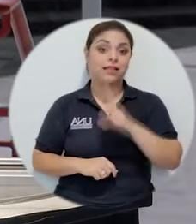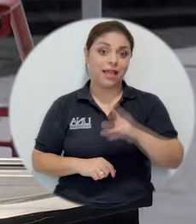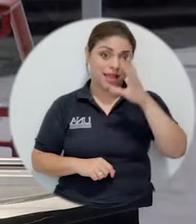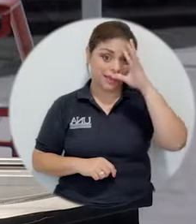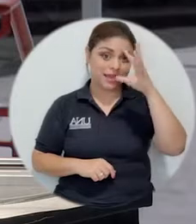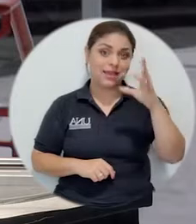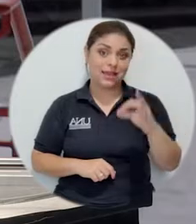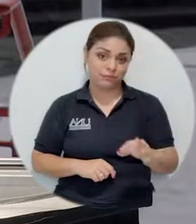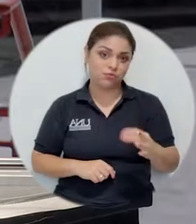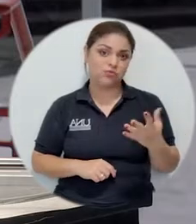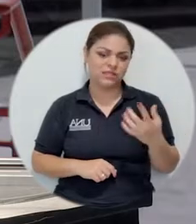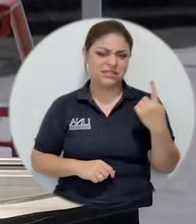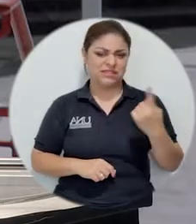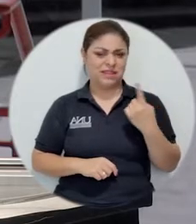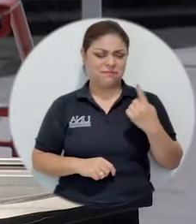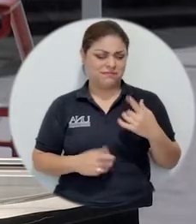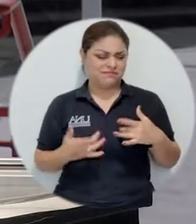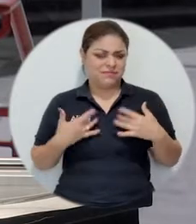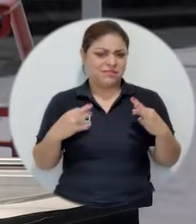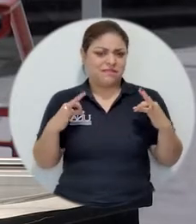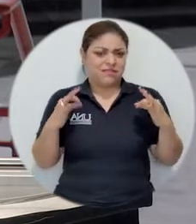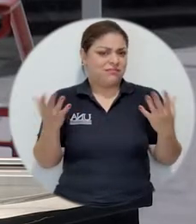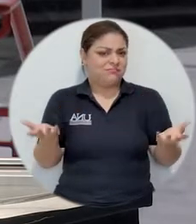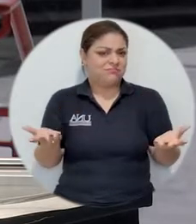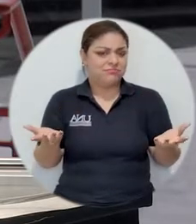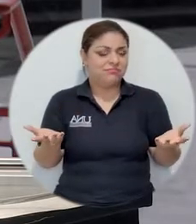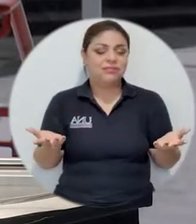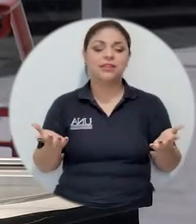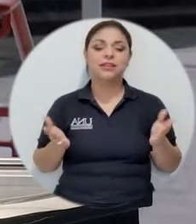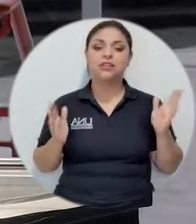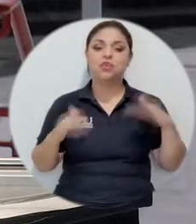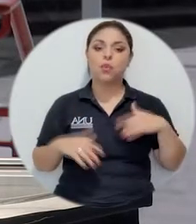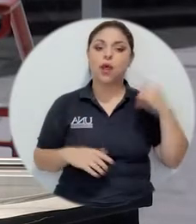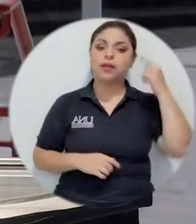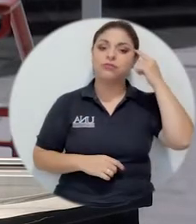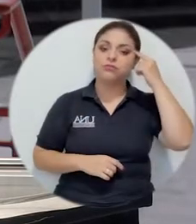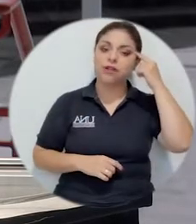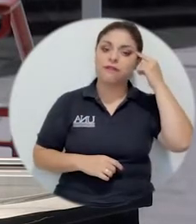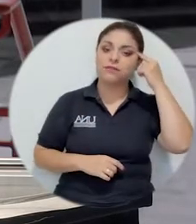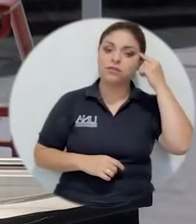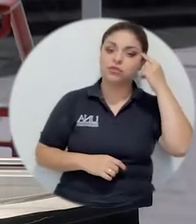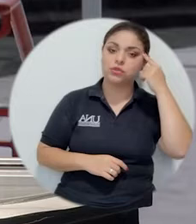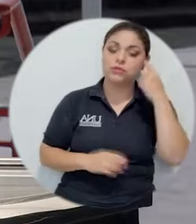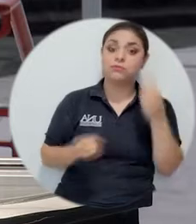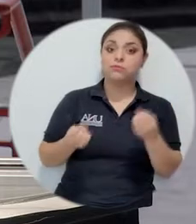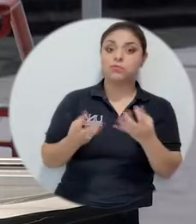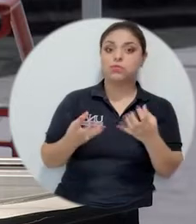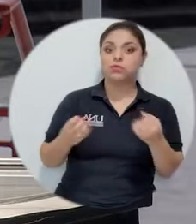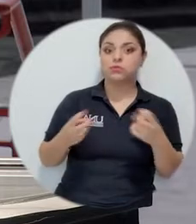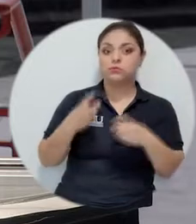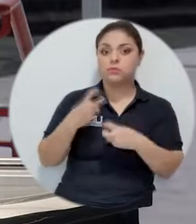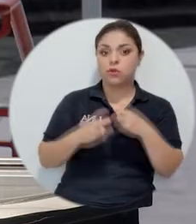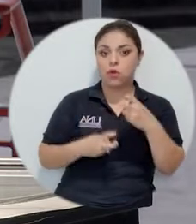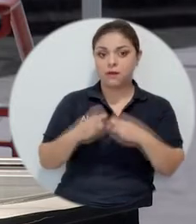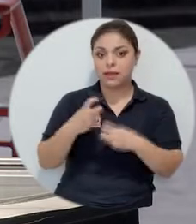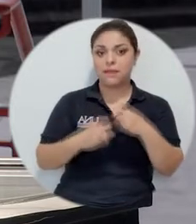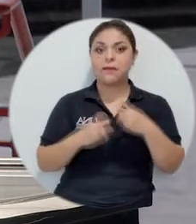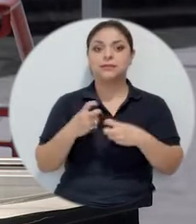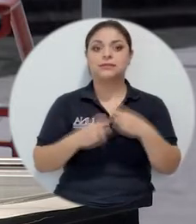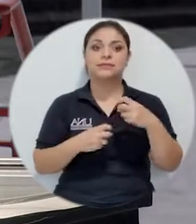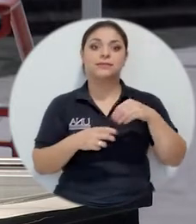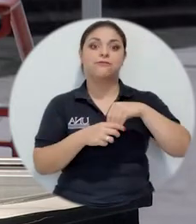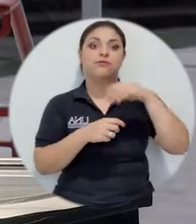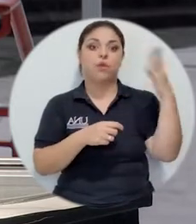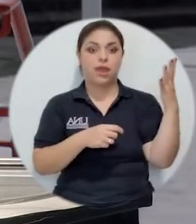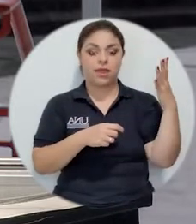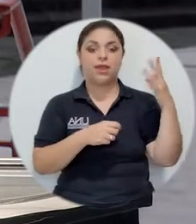que siempre vamos a estar bien. Y no reflexionamos sobre los múltiples problemas transnacionales